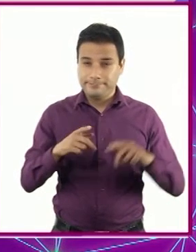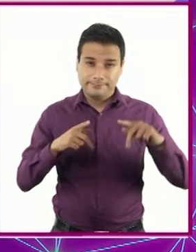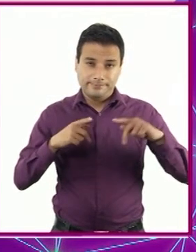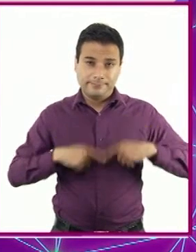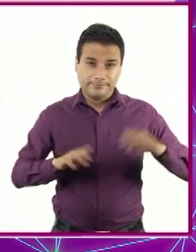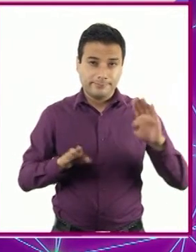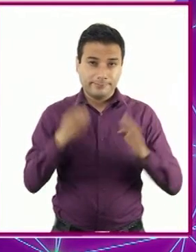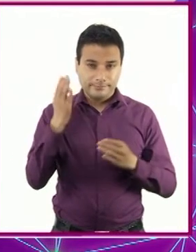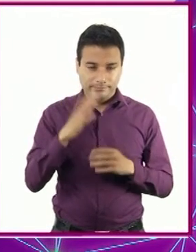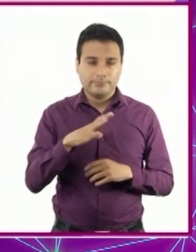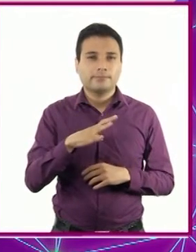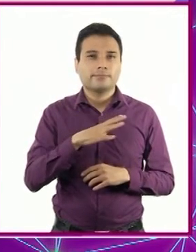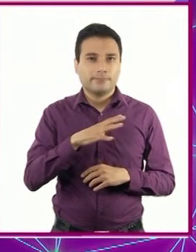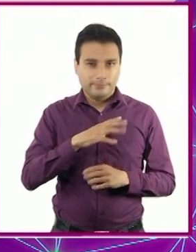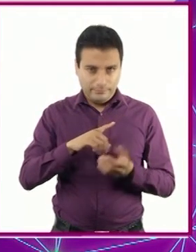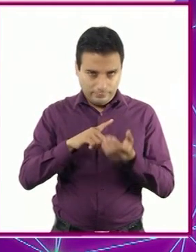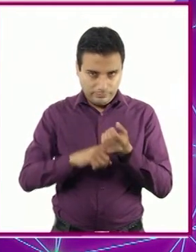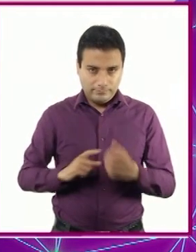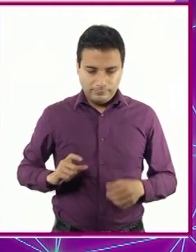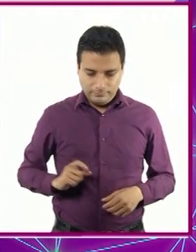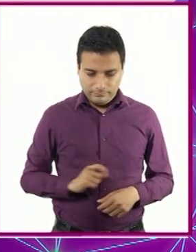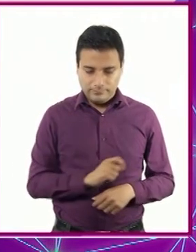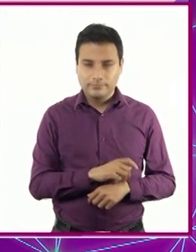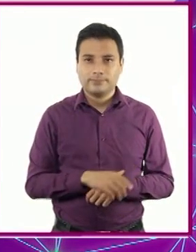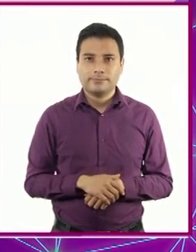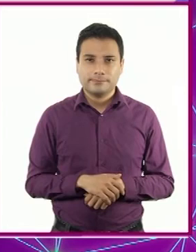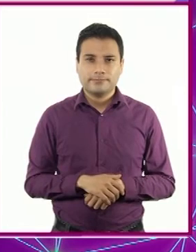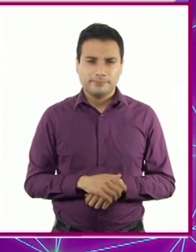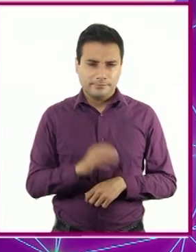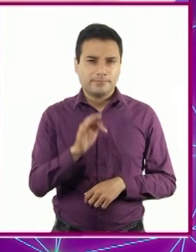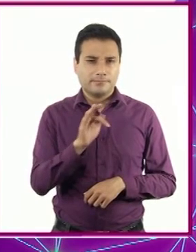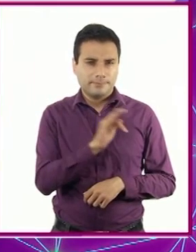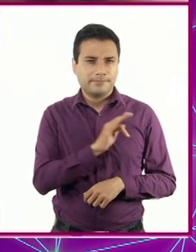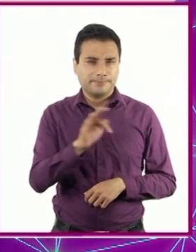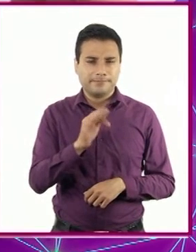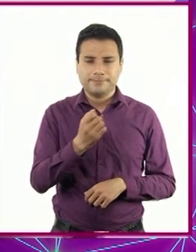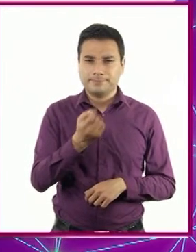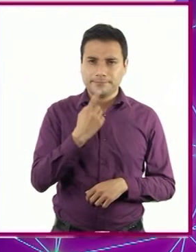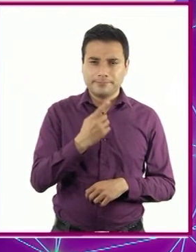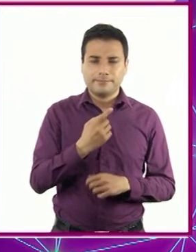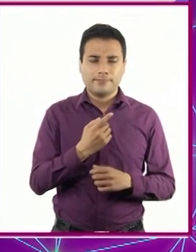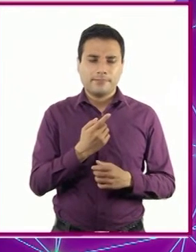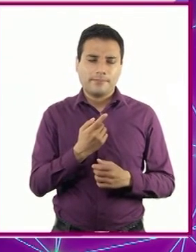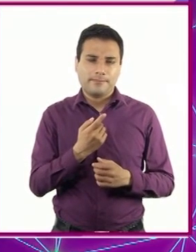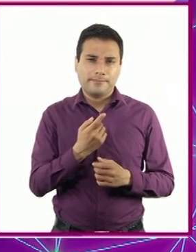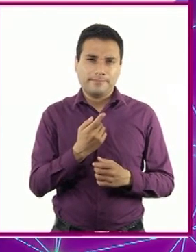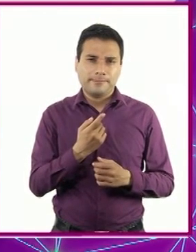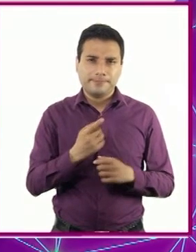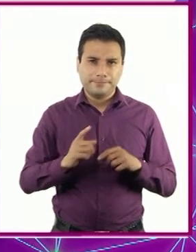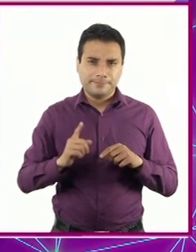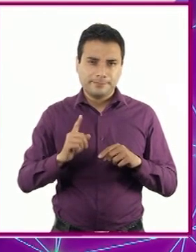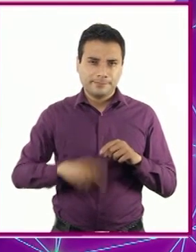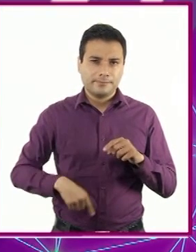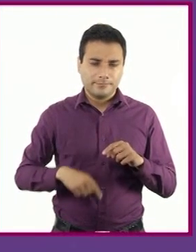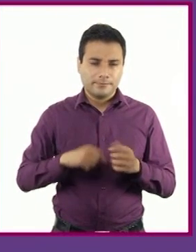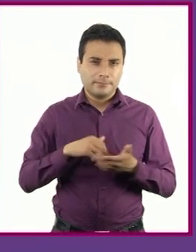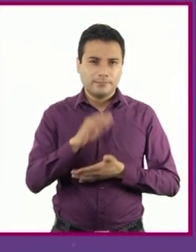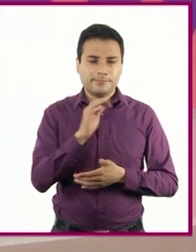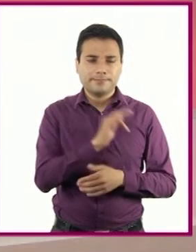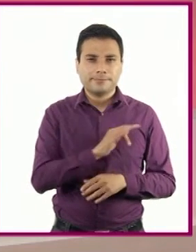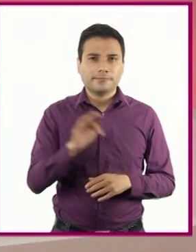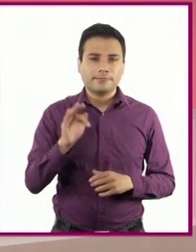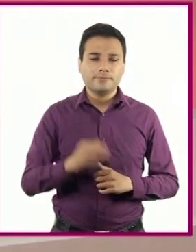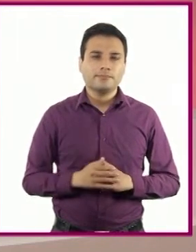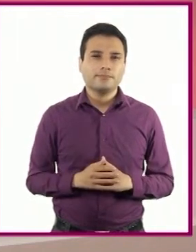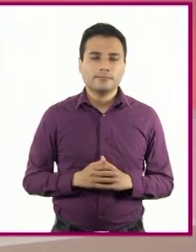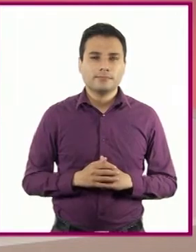mundial tiene esta bacteria. Existen tratamientos farmacológicos muy conocidos para erradicar esta bacteria.